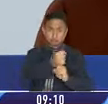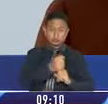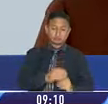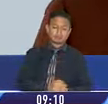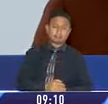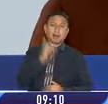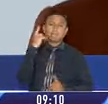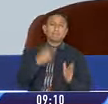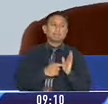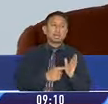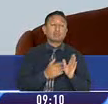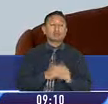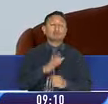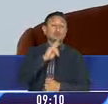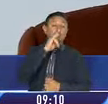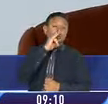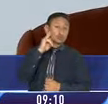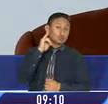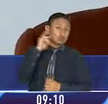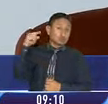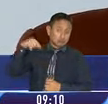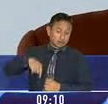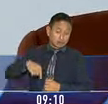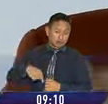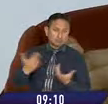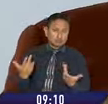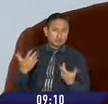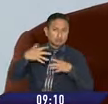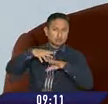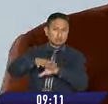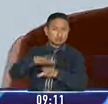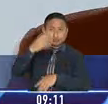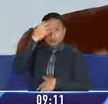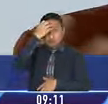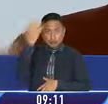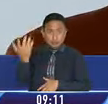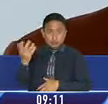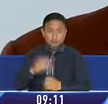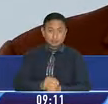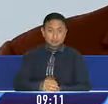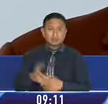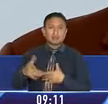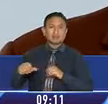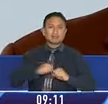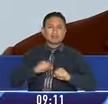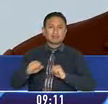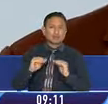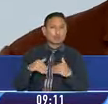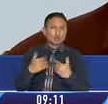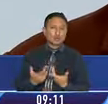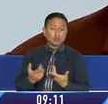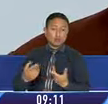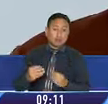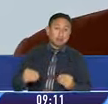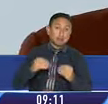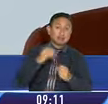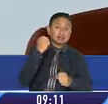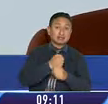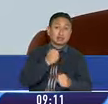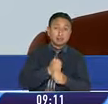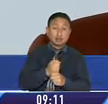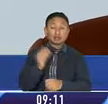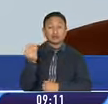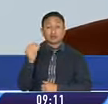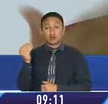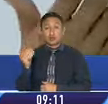¿cómo los niños en movilidad humana pueden ingresar al sistema educativo? ¿Qué tipo de gestión se puede hacer para generar empleo a los